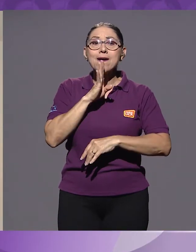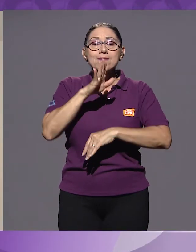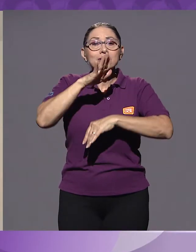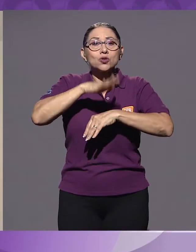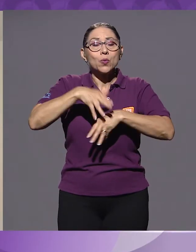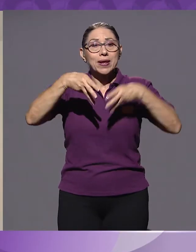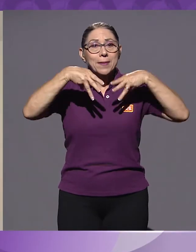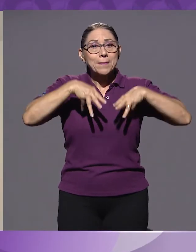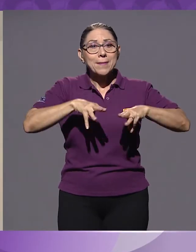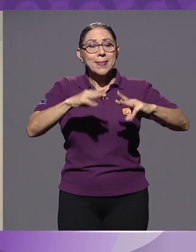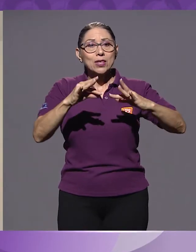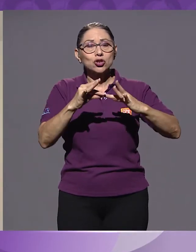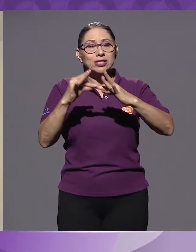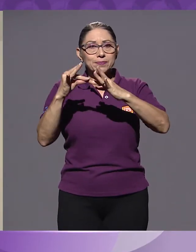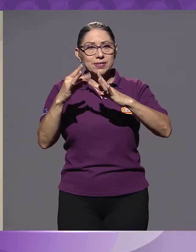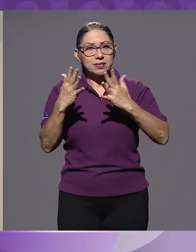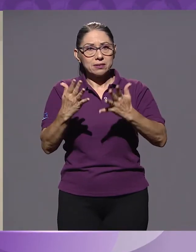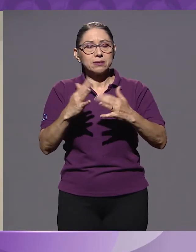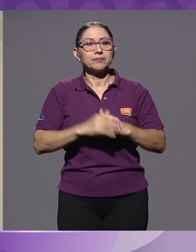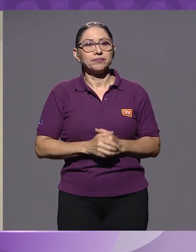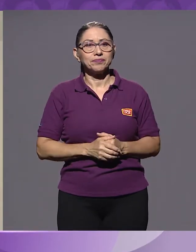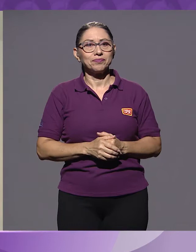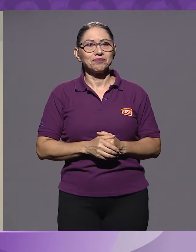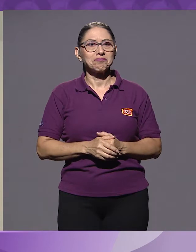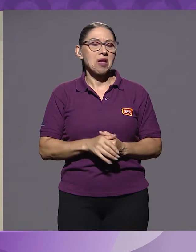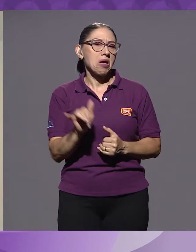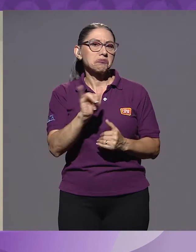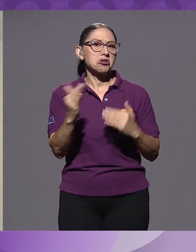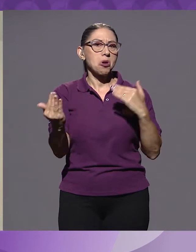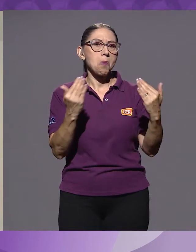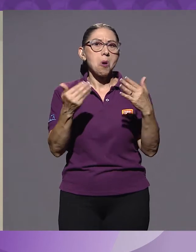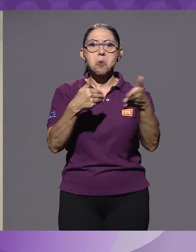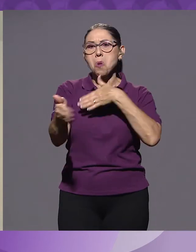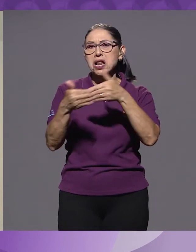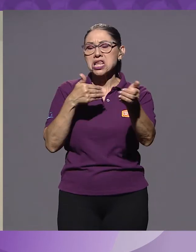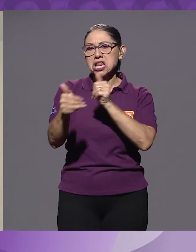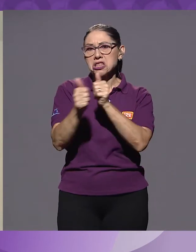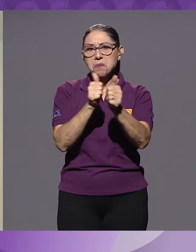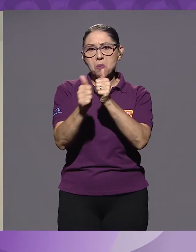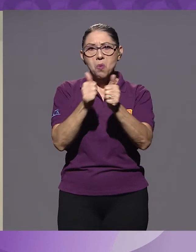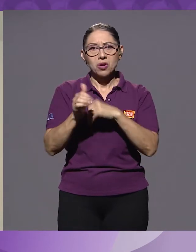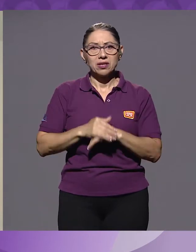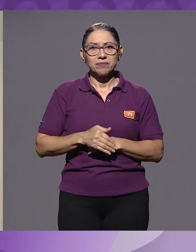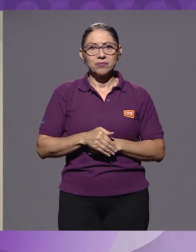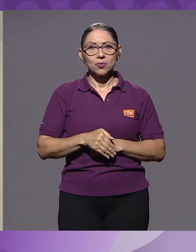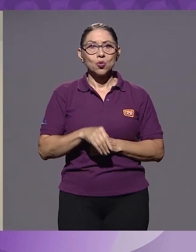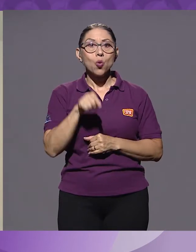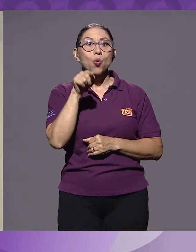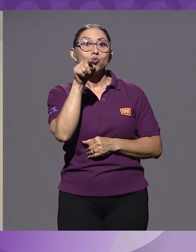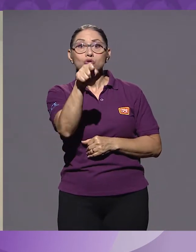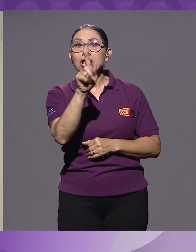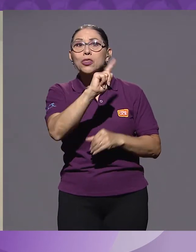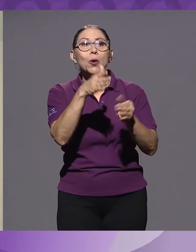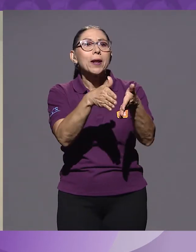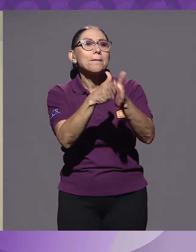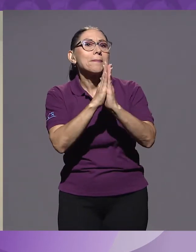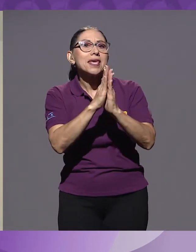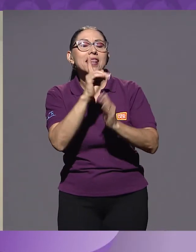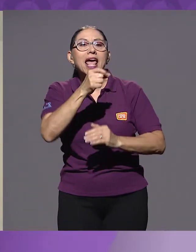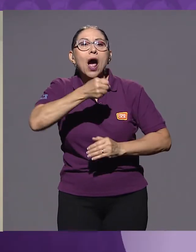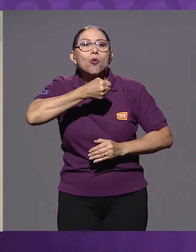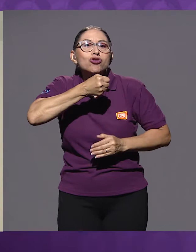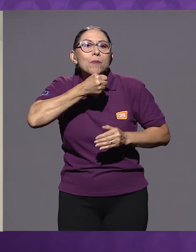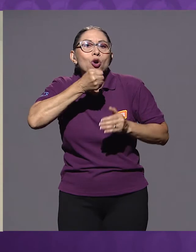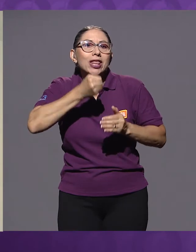los medios especializados porque es como cualquier deporte, ¿no? Tú no le pides a un reportero